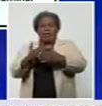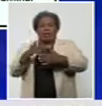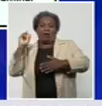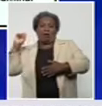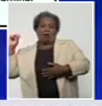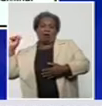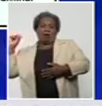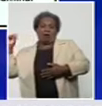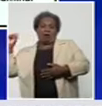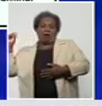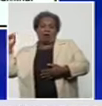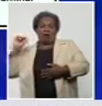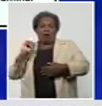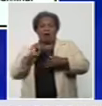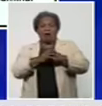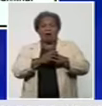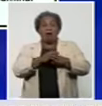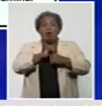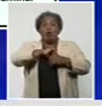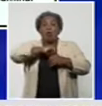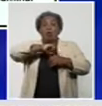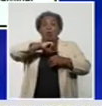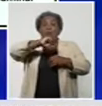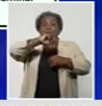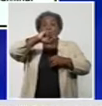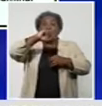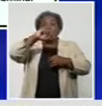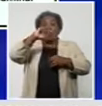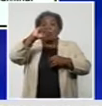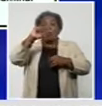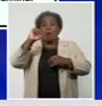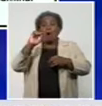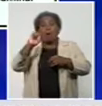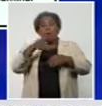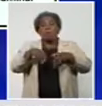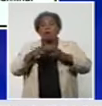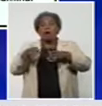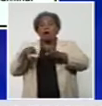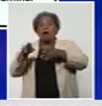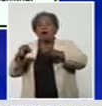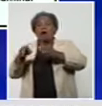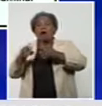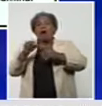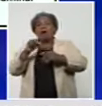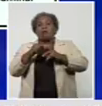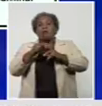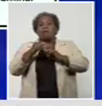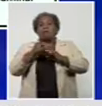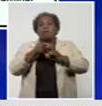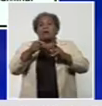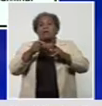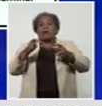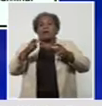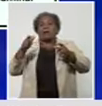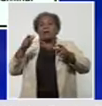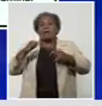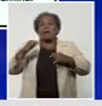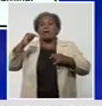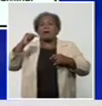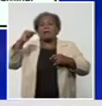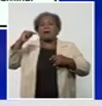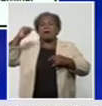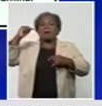cómo esta curva o estas barras empiezan a incrementarse a partir del 1